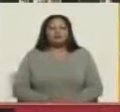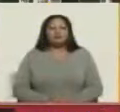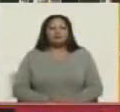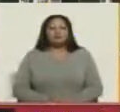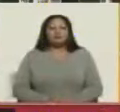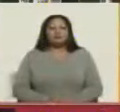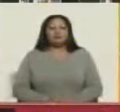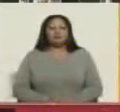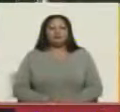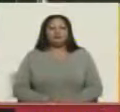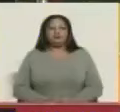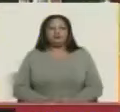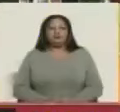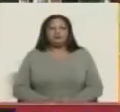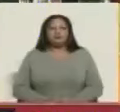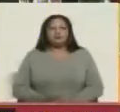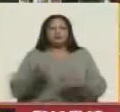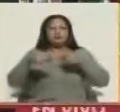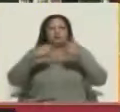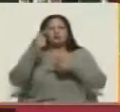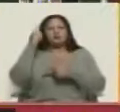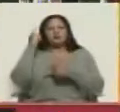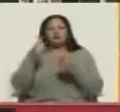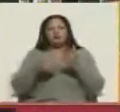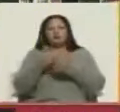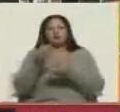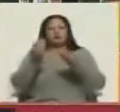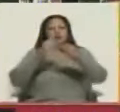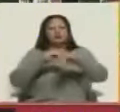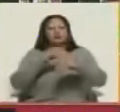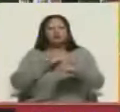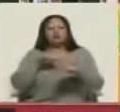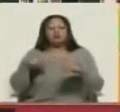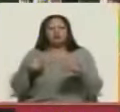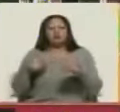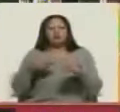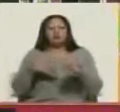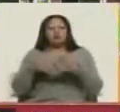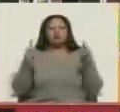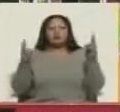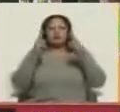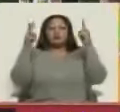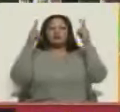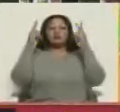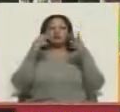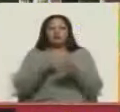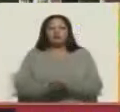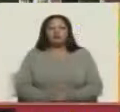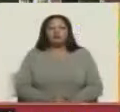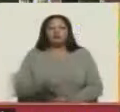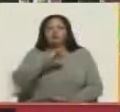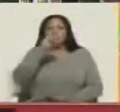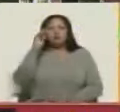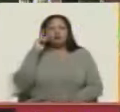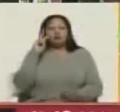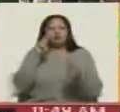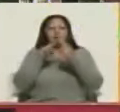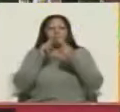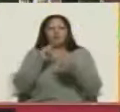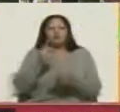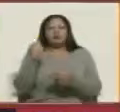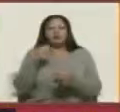yo estoy cada día más convencido que pase lo que pase, nosotros venceremos. Zulia, nos vemos, tenemos una